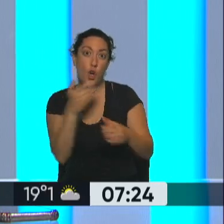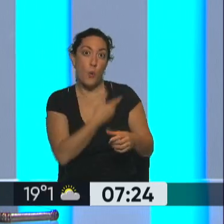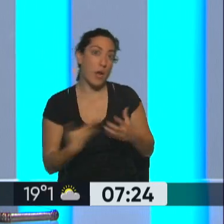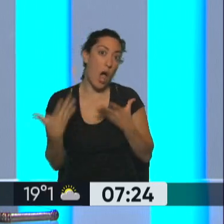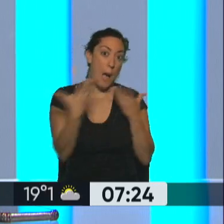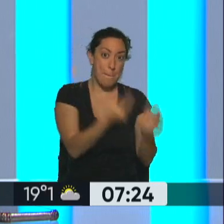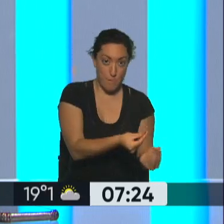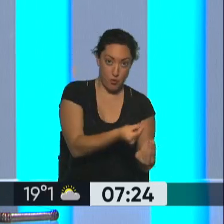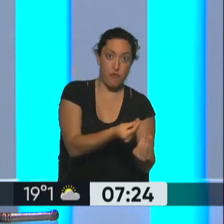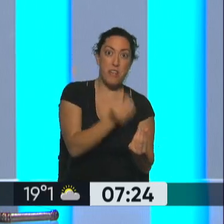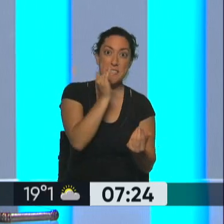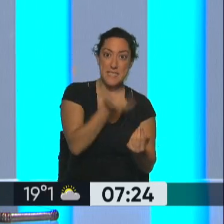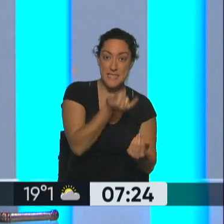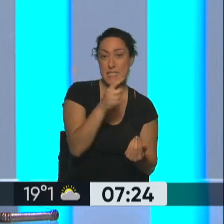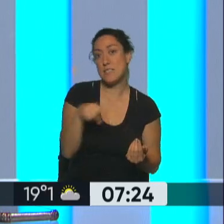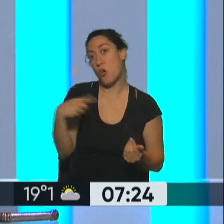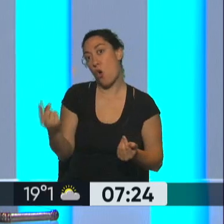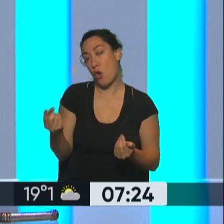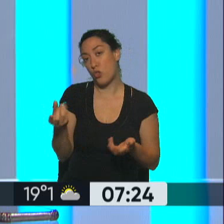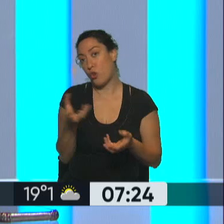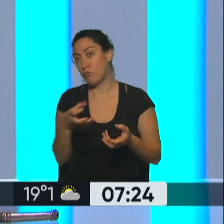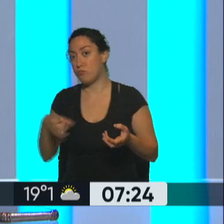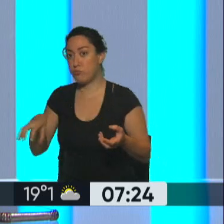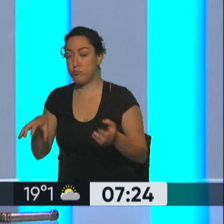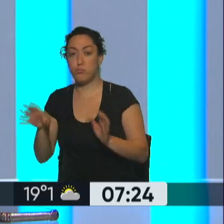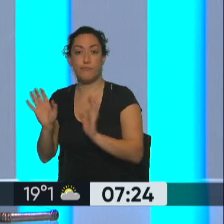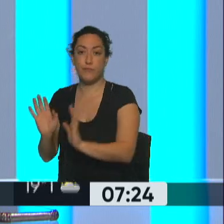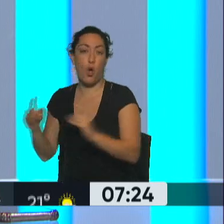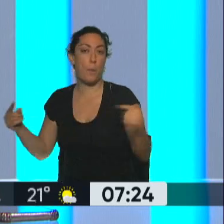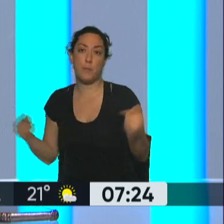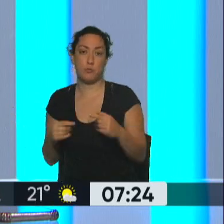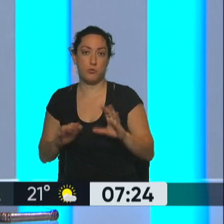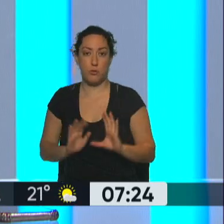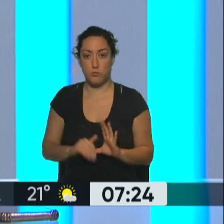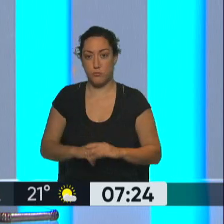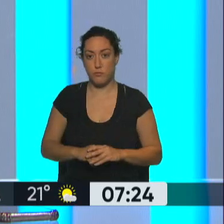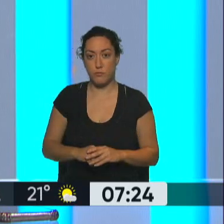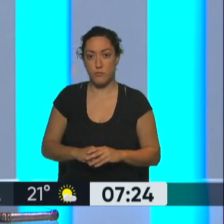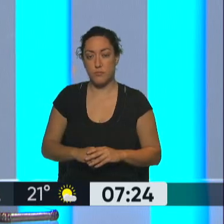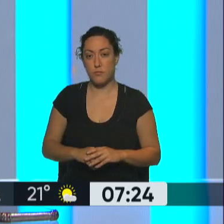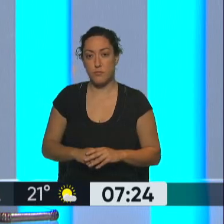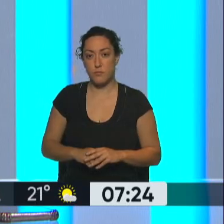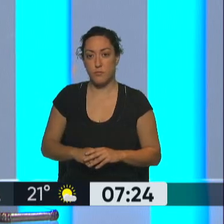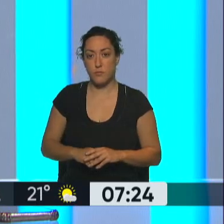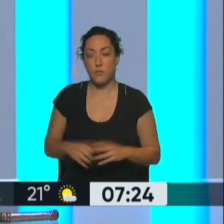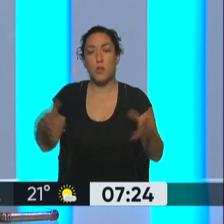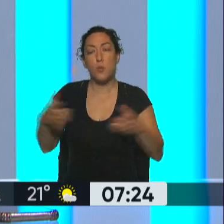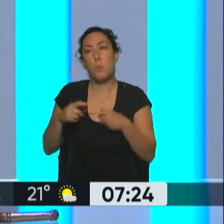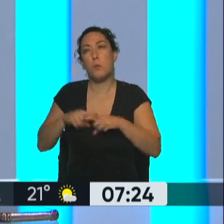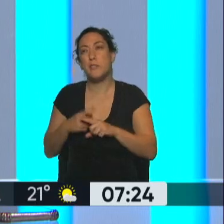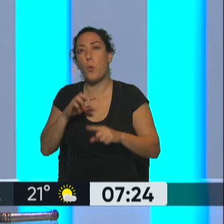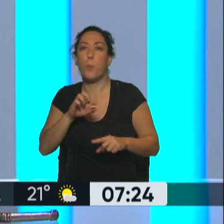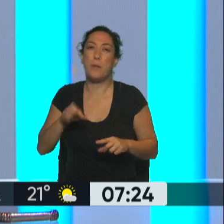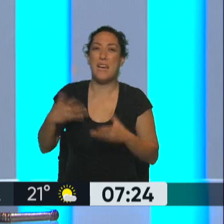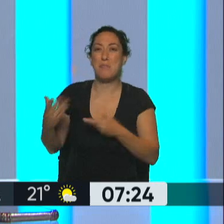oficialismo, a Javier Milei, y otra porción se quedará en la oposición. No sé si va a acompañar a Unión por la Patria, pero